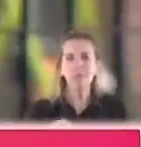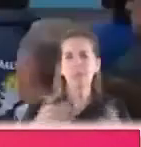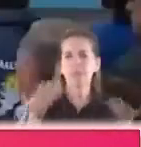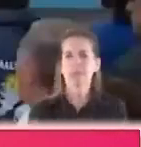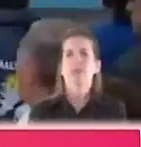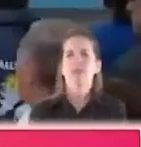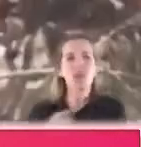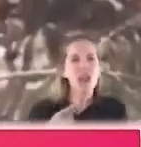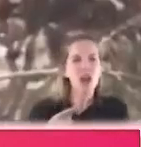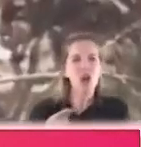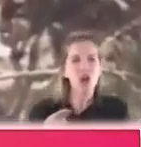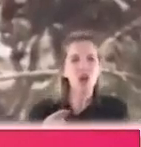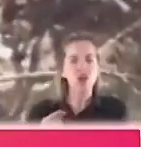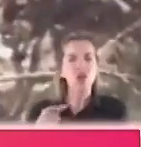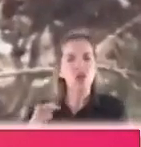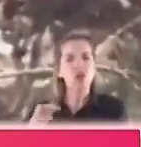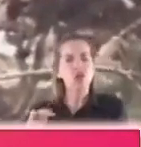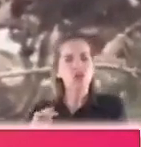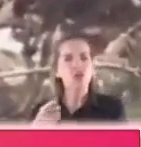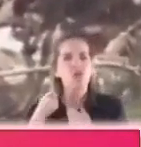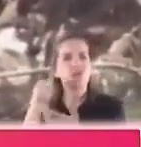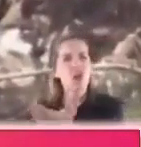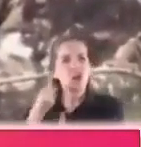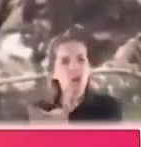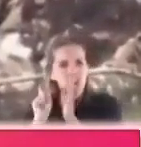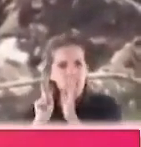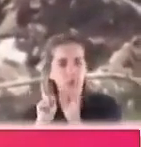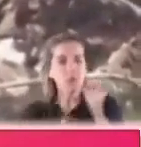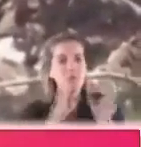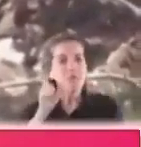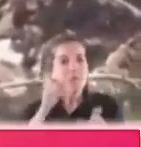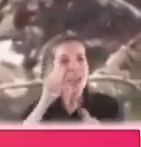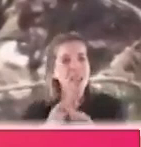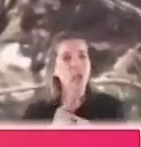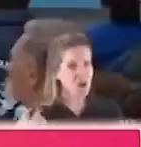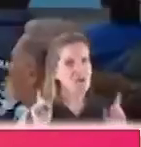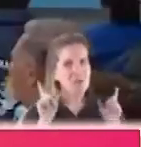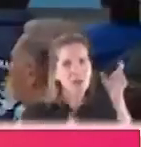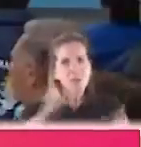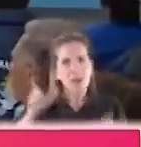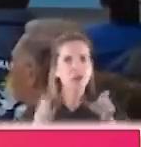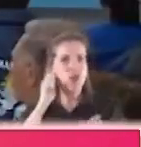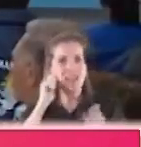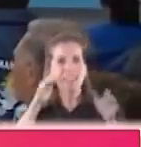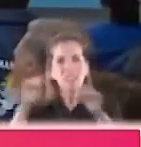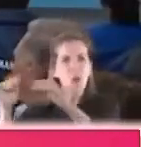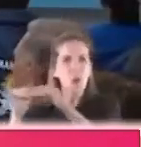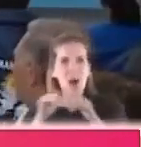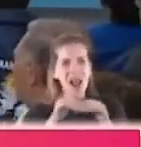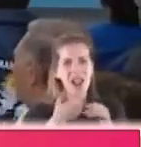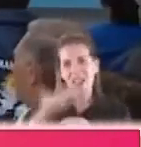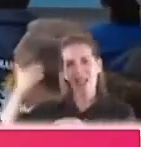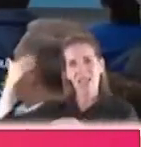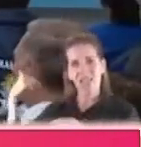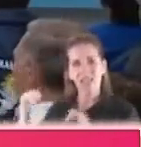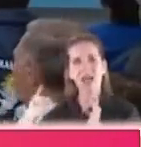reconoce también todos los territorios que forman parte y que formaban parte anteriormente de la colonia española, que por herencia